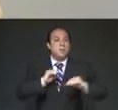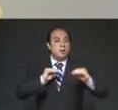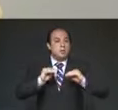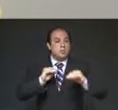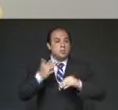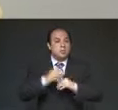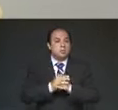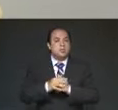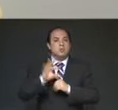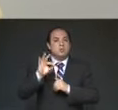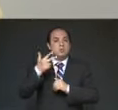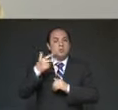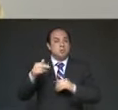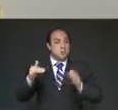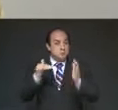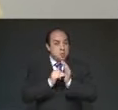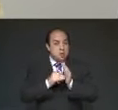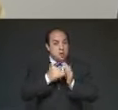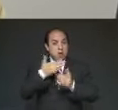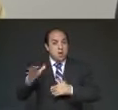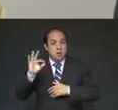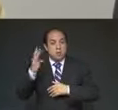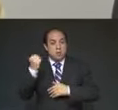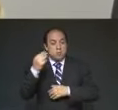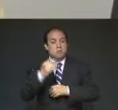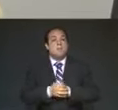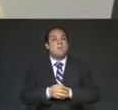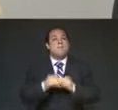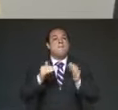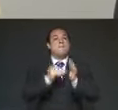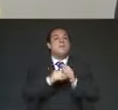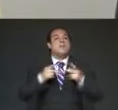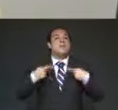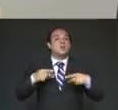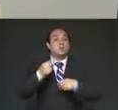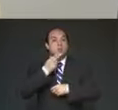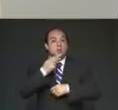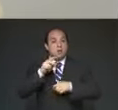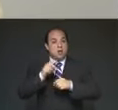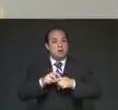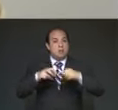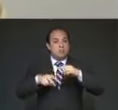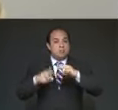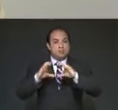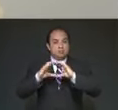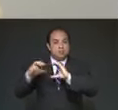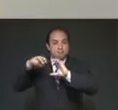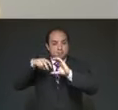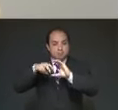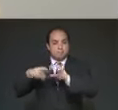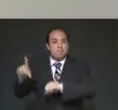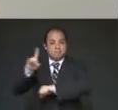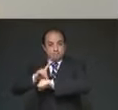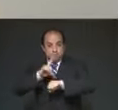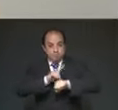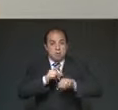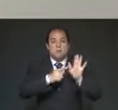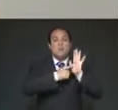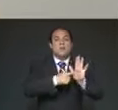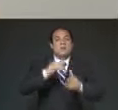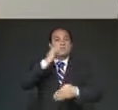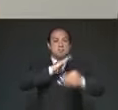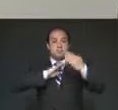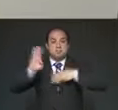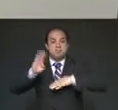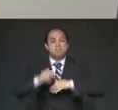de 48 mil a 49 mil usuarios diarios, lo cual pues demuestra el éxito rotundo de este